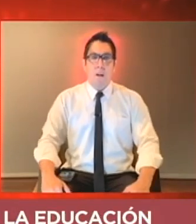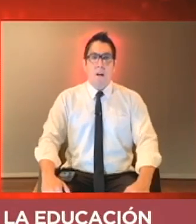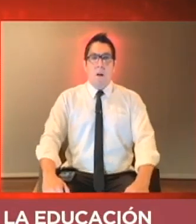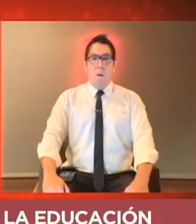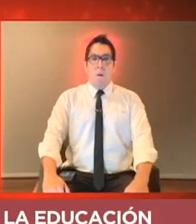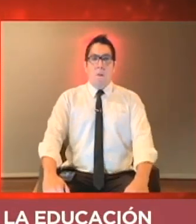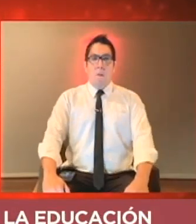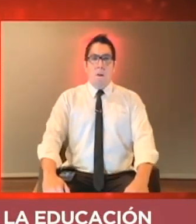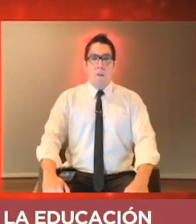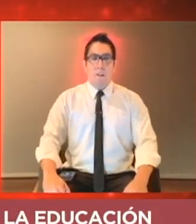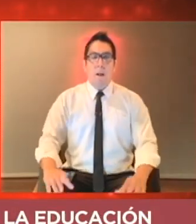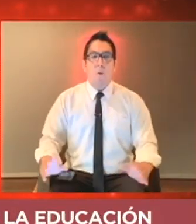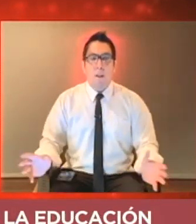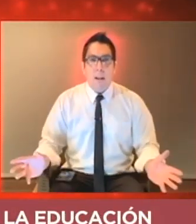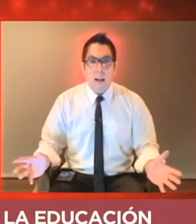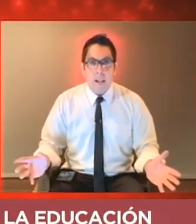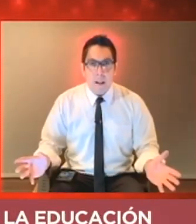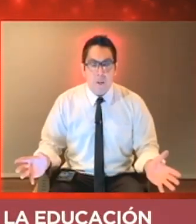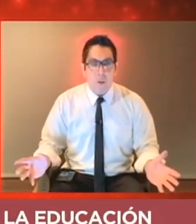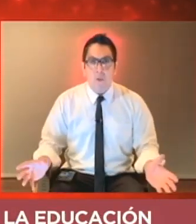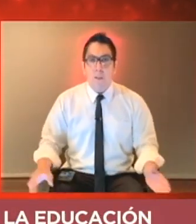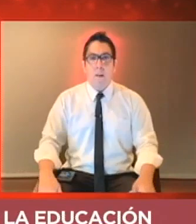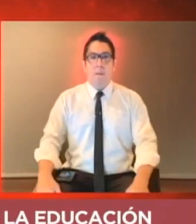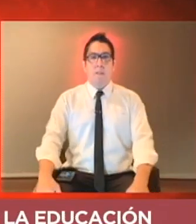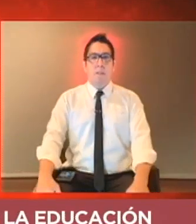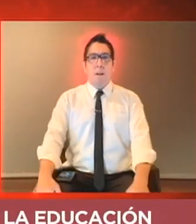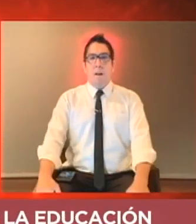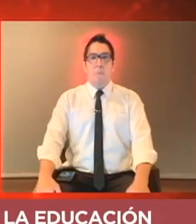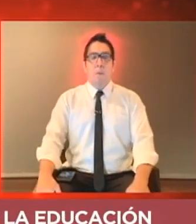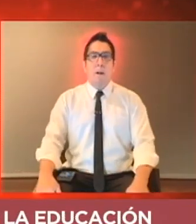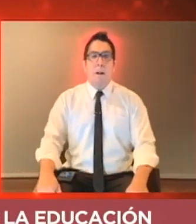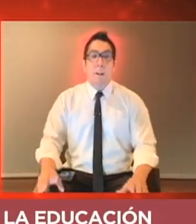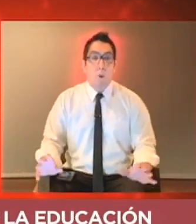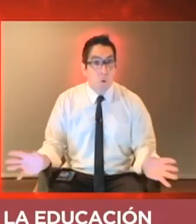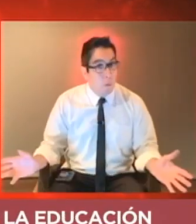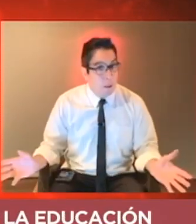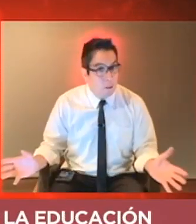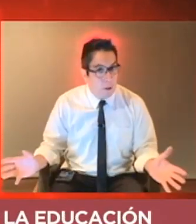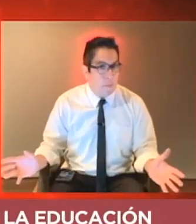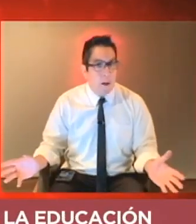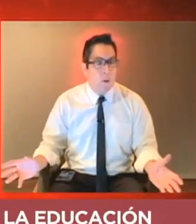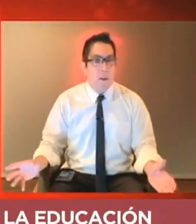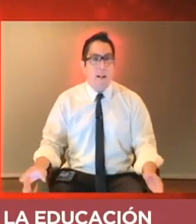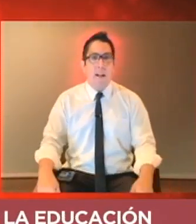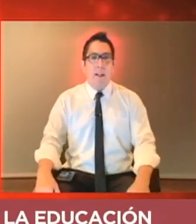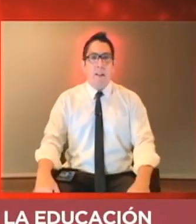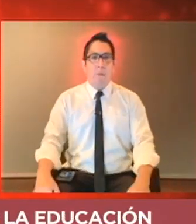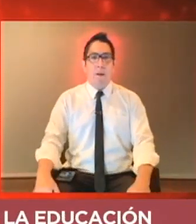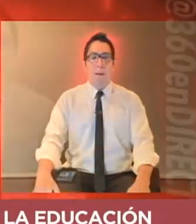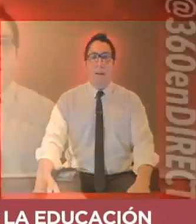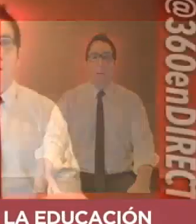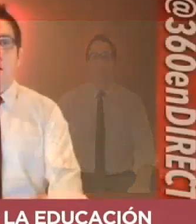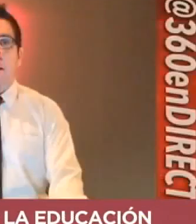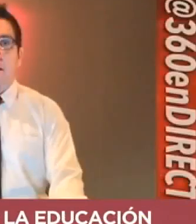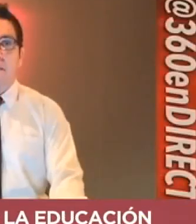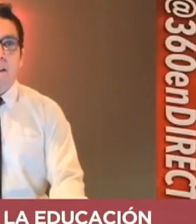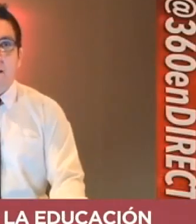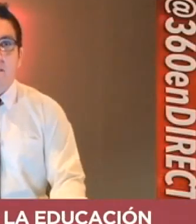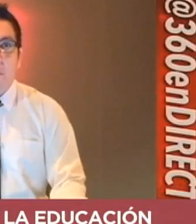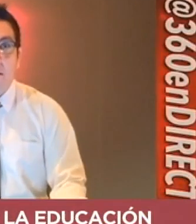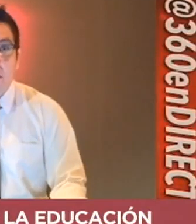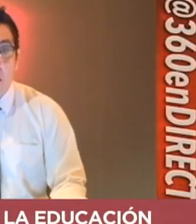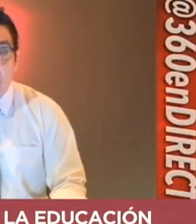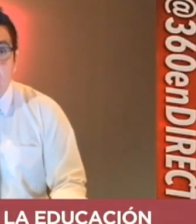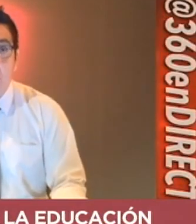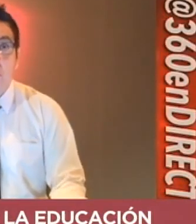debate. Ya usted ha aclarado entonces que el presidente de la República en ningún momento ha llamado para que la gente vaya a